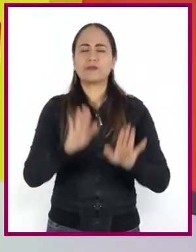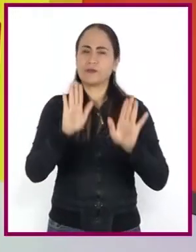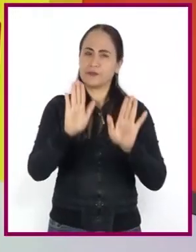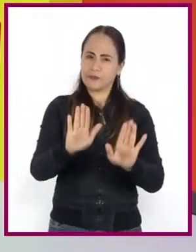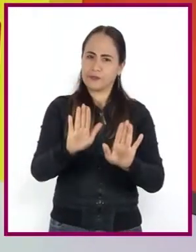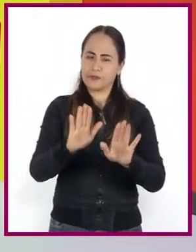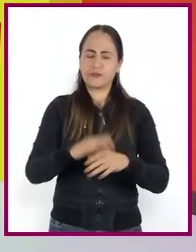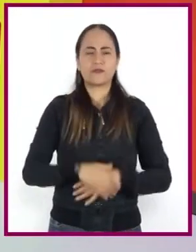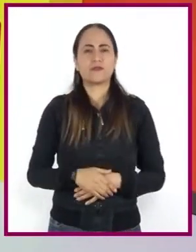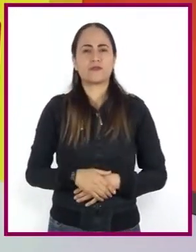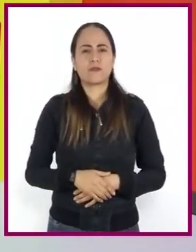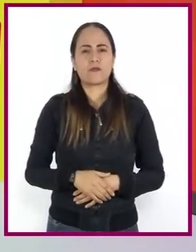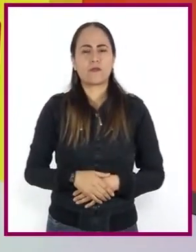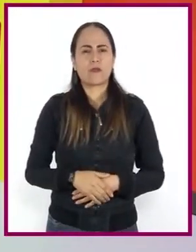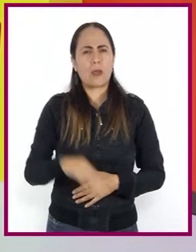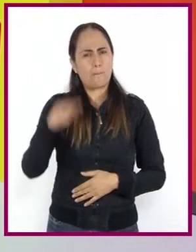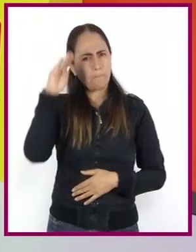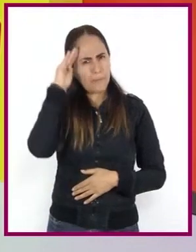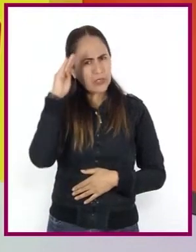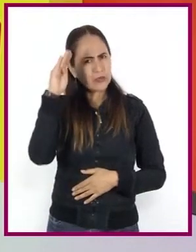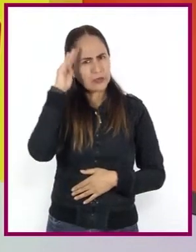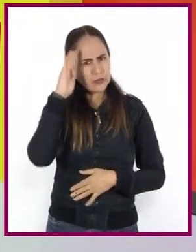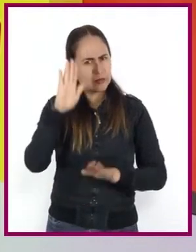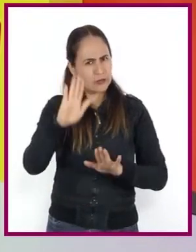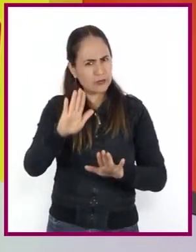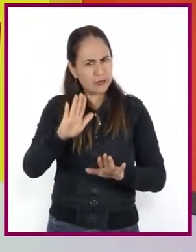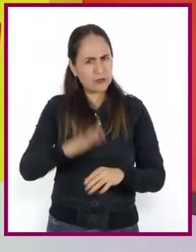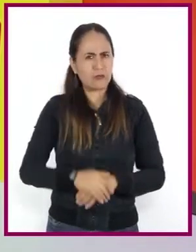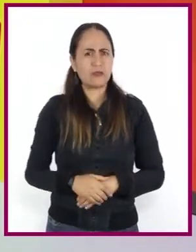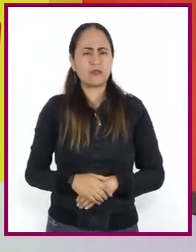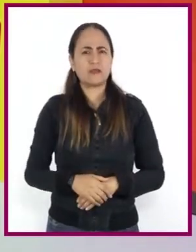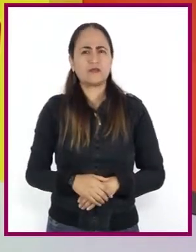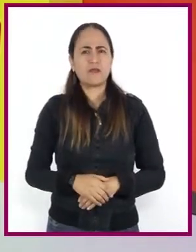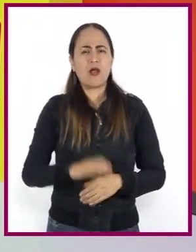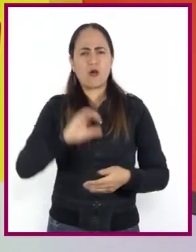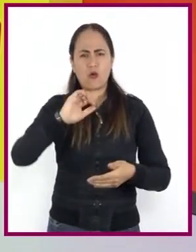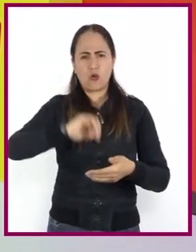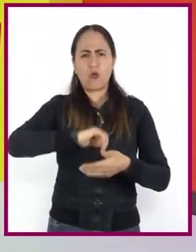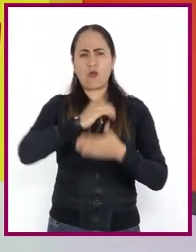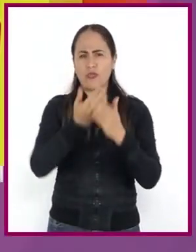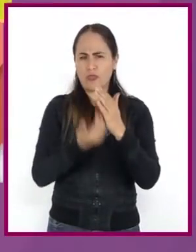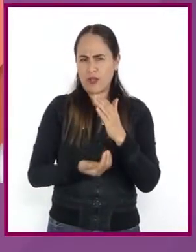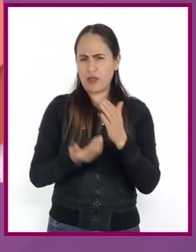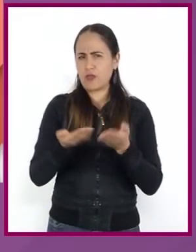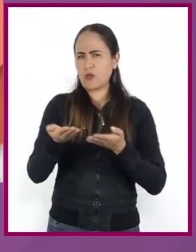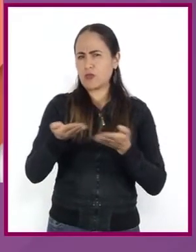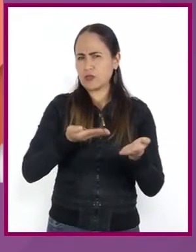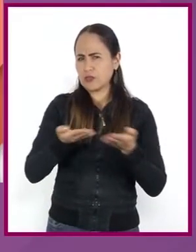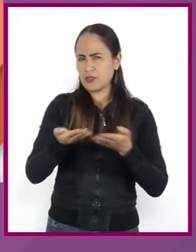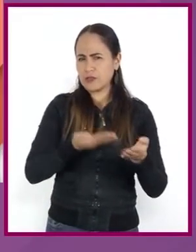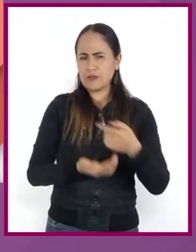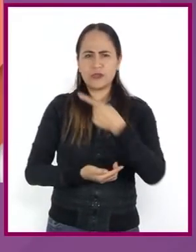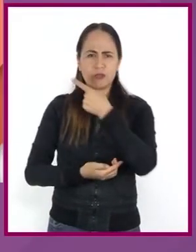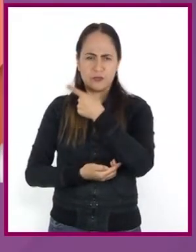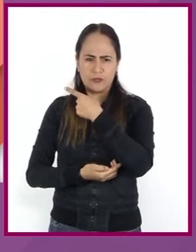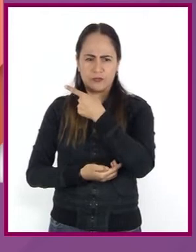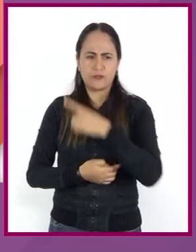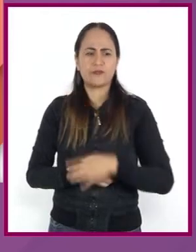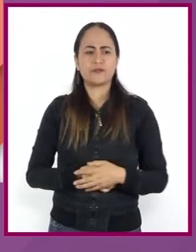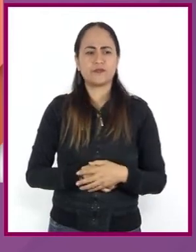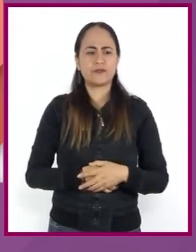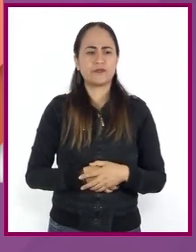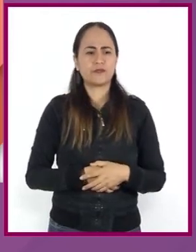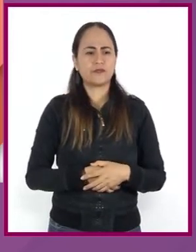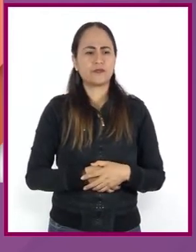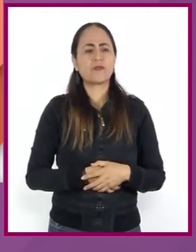Detengámonos a reforzar lo que hemos visto en cuanto a un contrato de servicios. Los subtítulos o